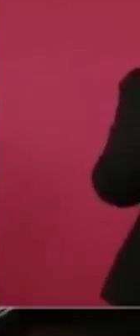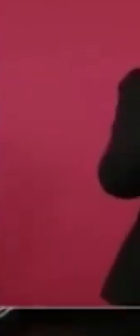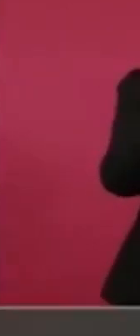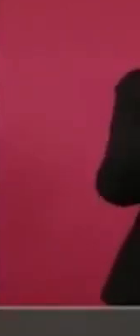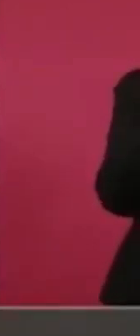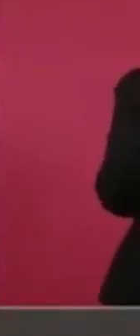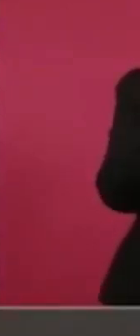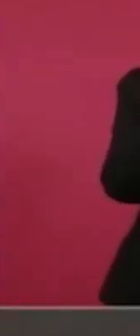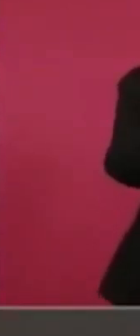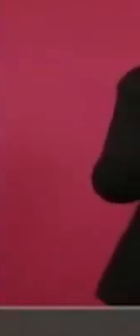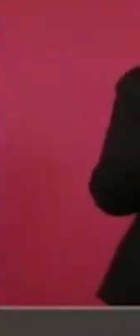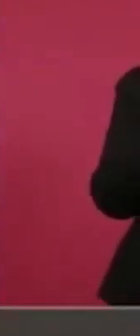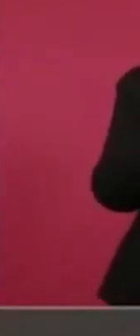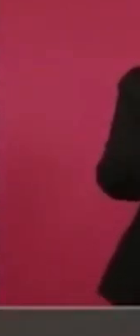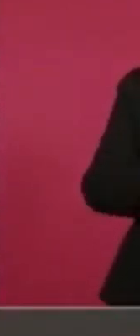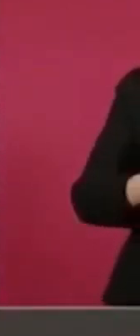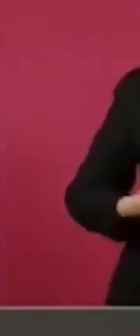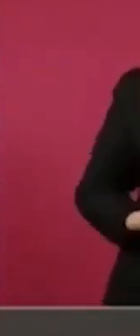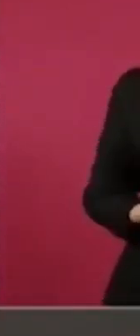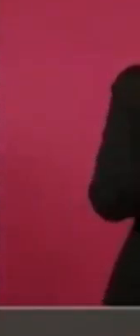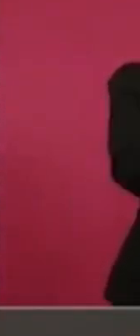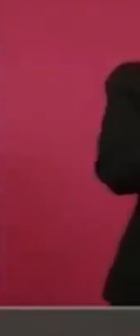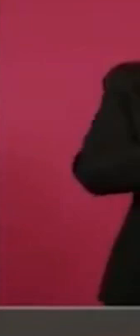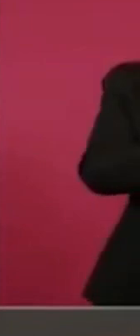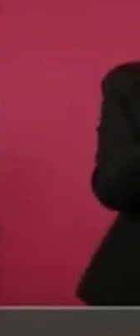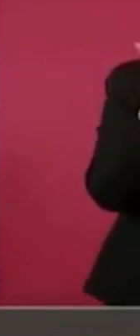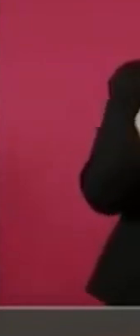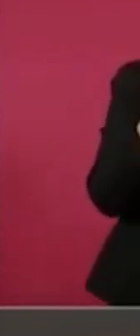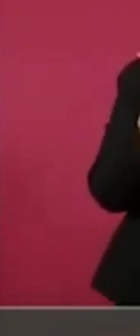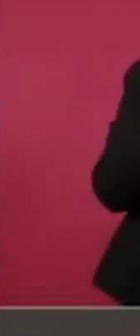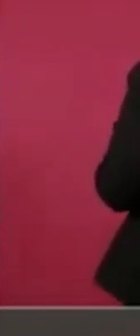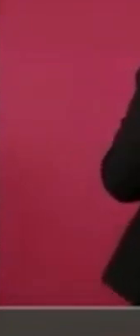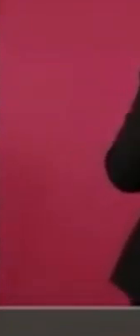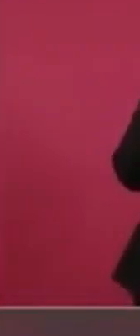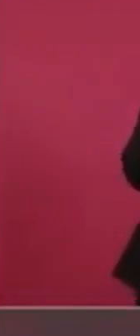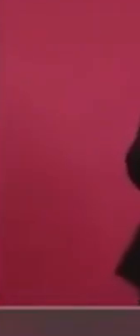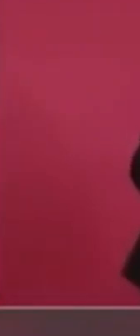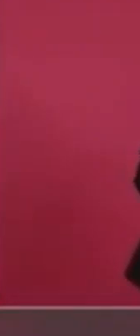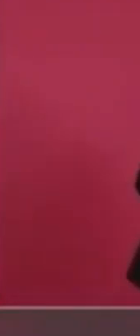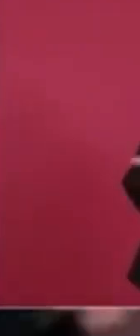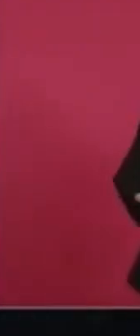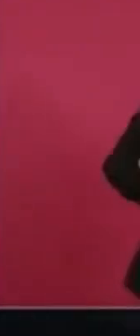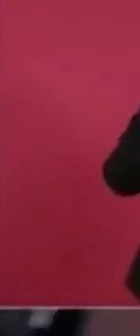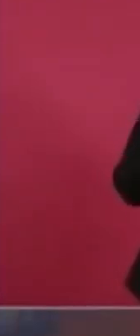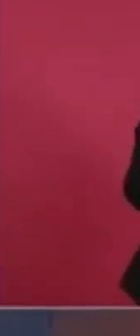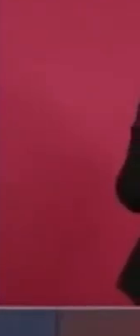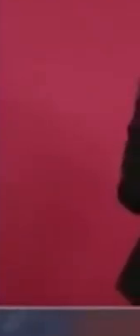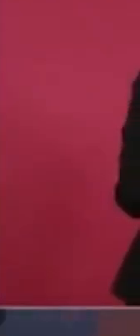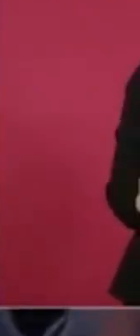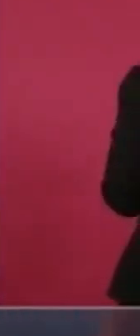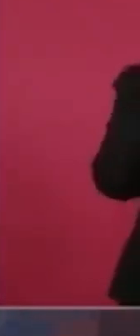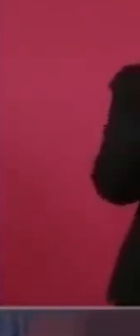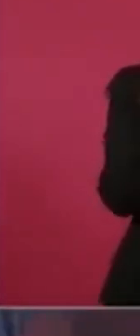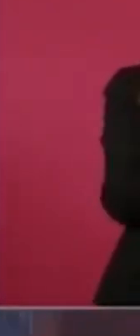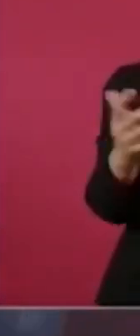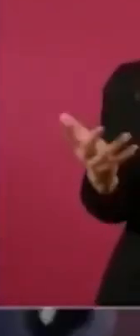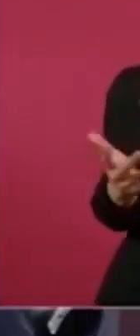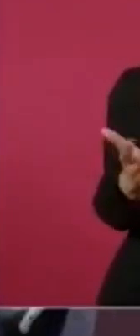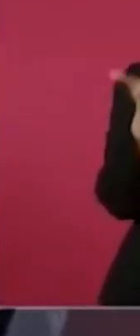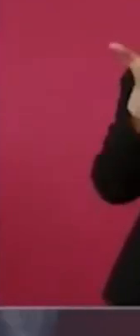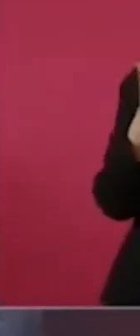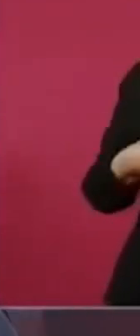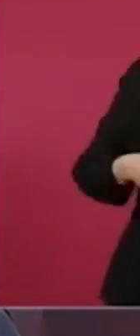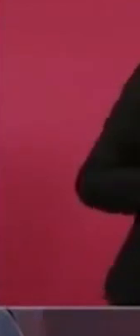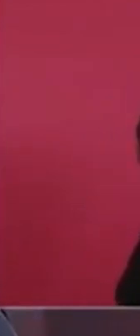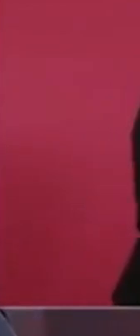¿Qué les queda? El dinero. Pero cuando hay un pueblo consciente, no les